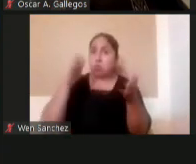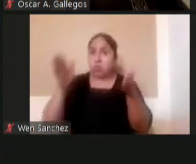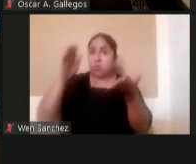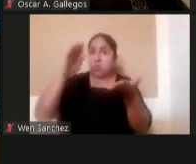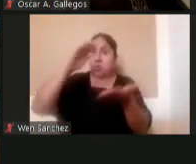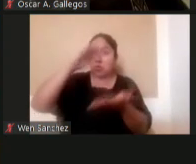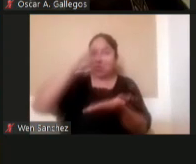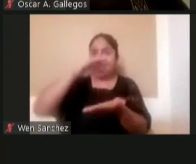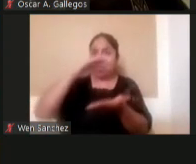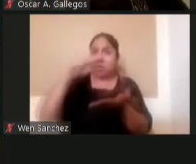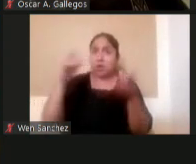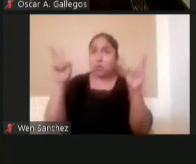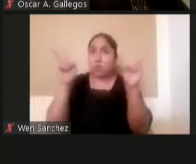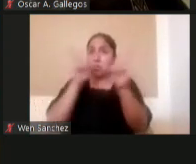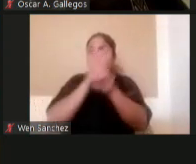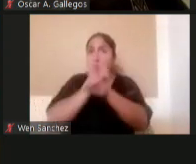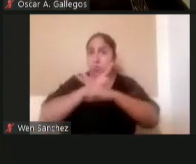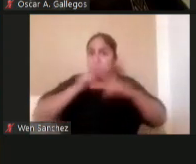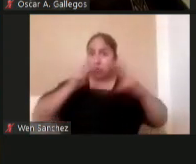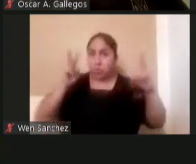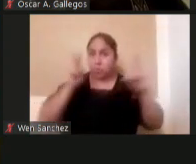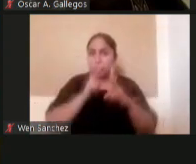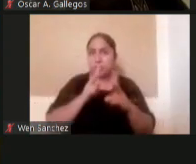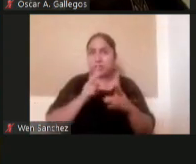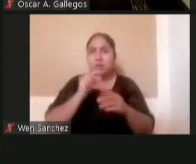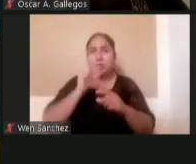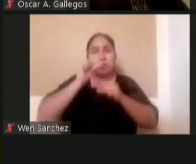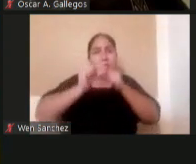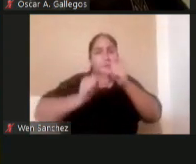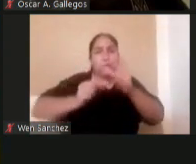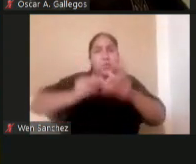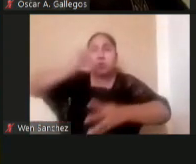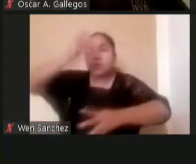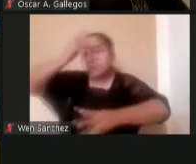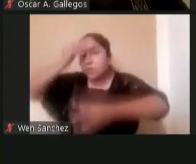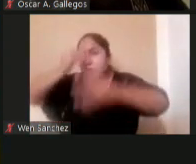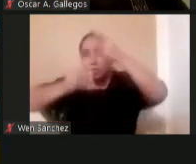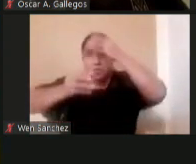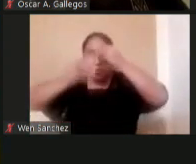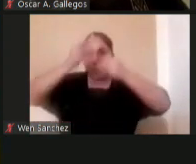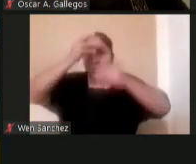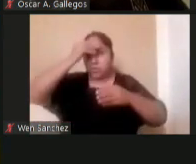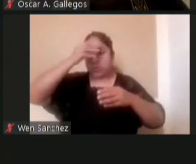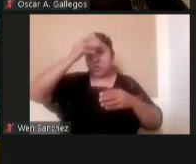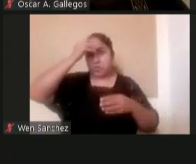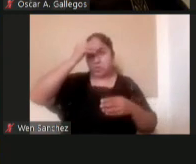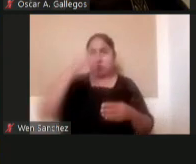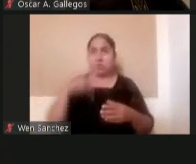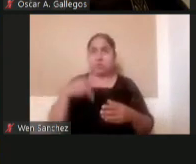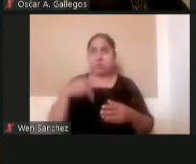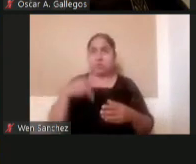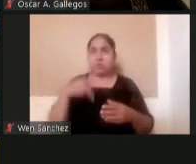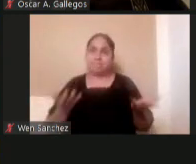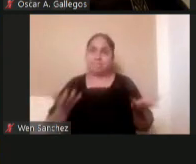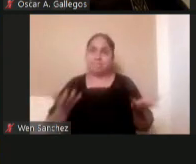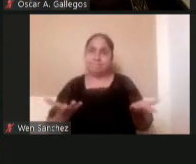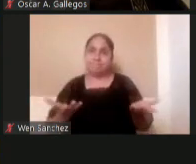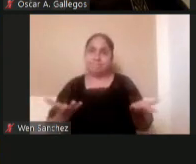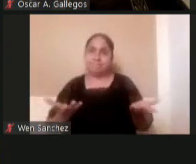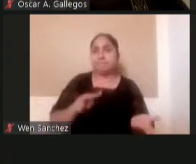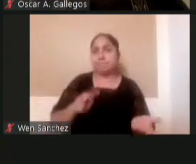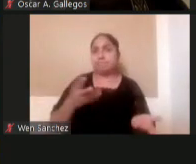acepto al regidor Silva el que pues tengo conflicto de intereses, como en el punto